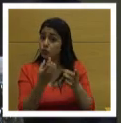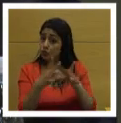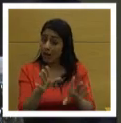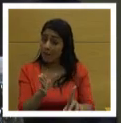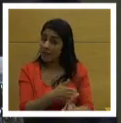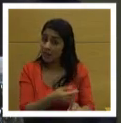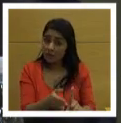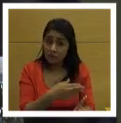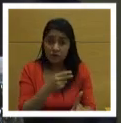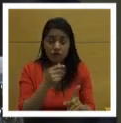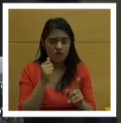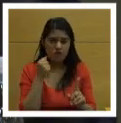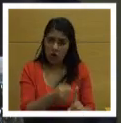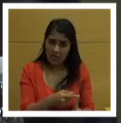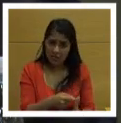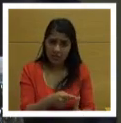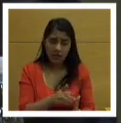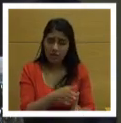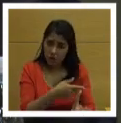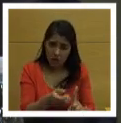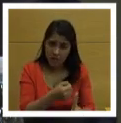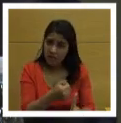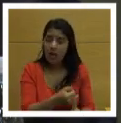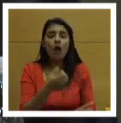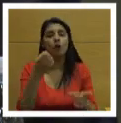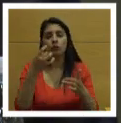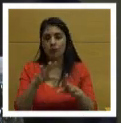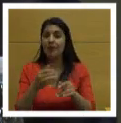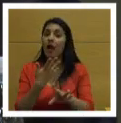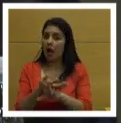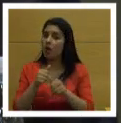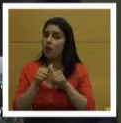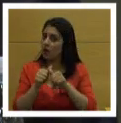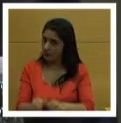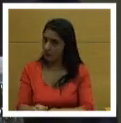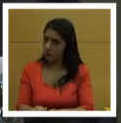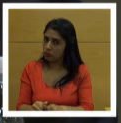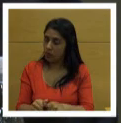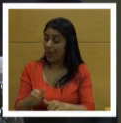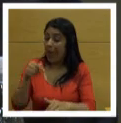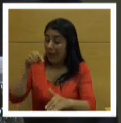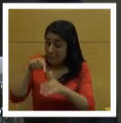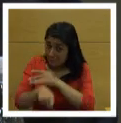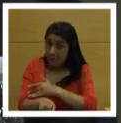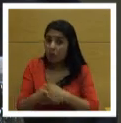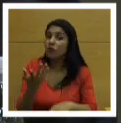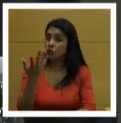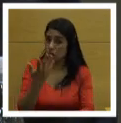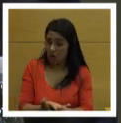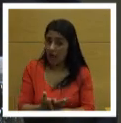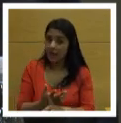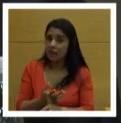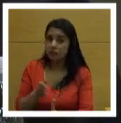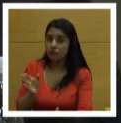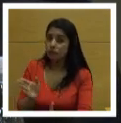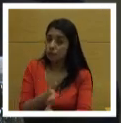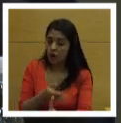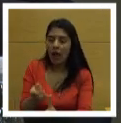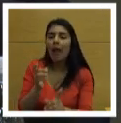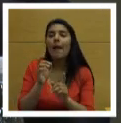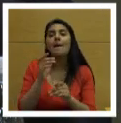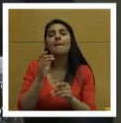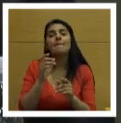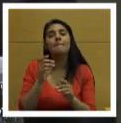más complejos o son una forma velada de abuso que esconde un trasfondo de violencia de larga data, asociada a patrones